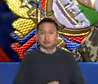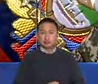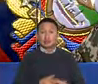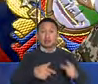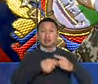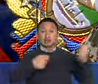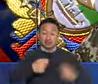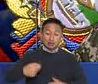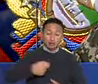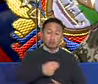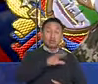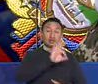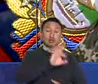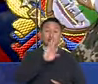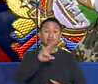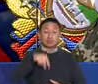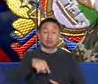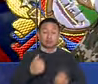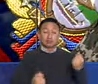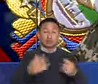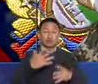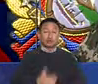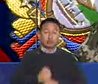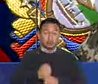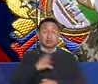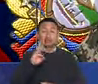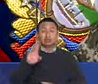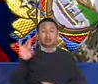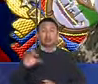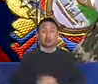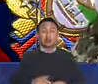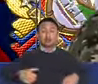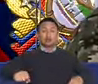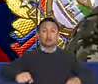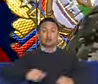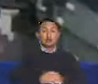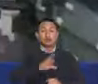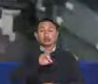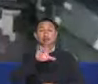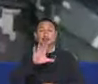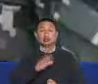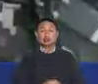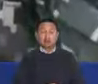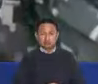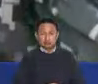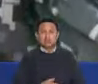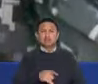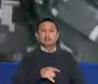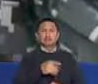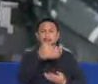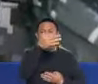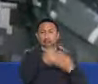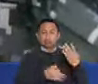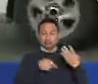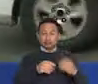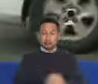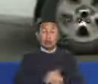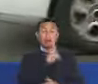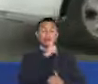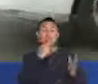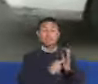blancas 97, vehículos recuperados 68 y motos retenidas 75. Se indicó que en total se han detenido a